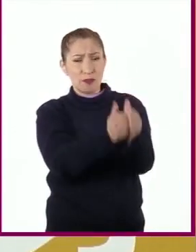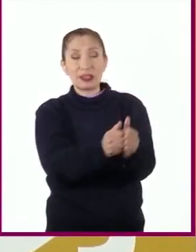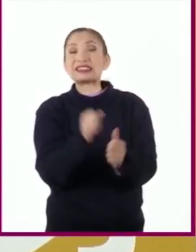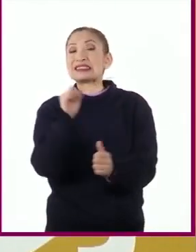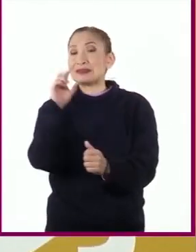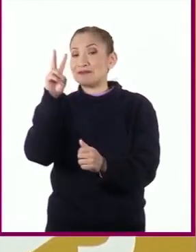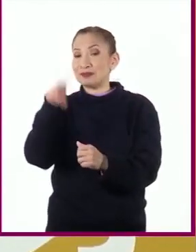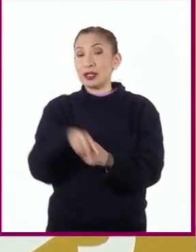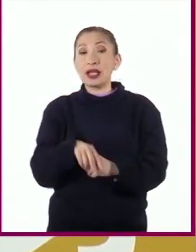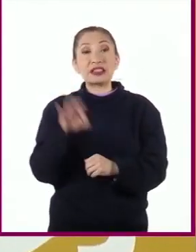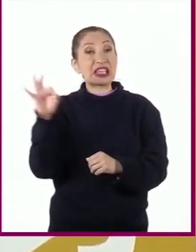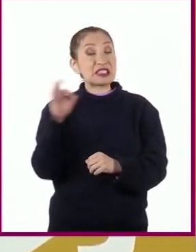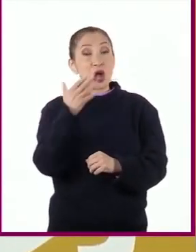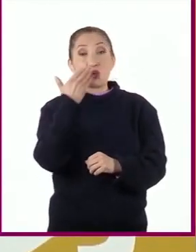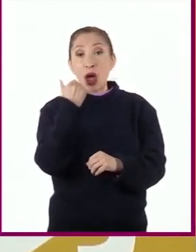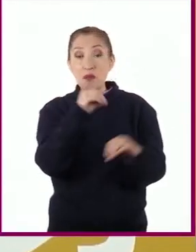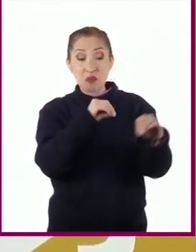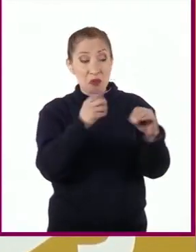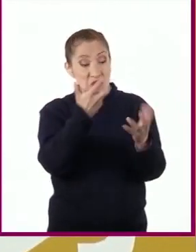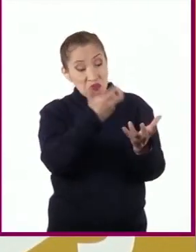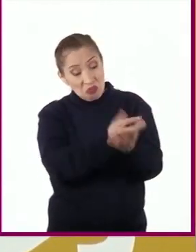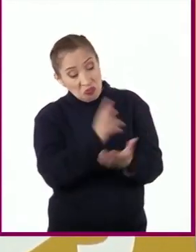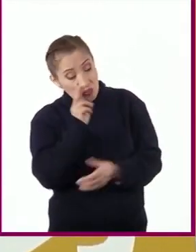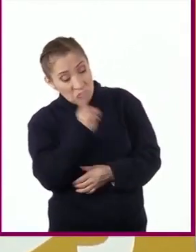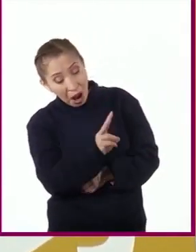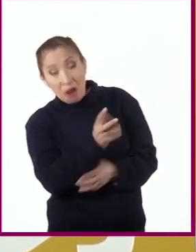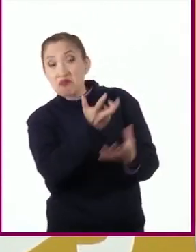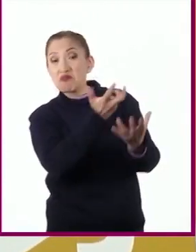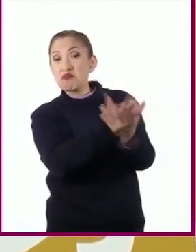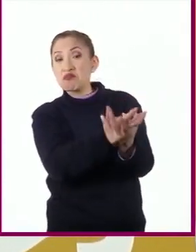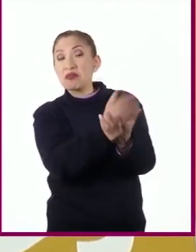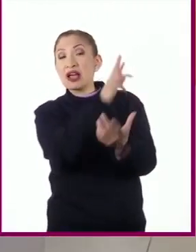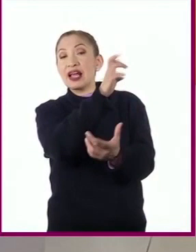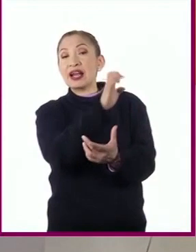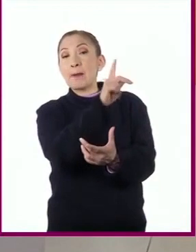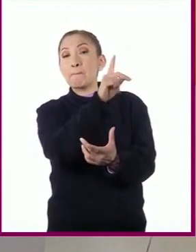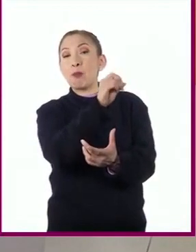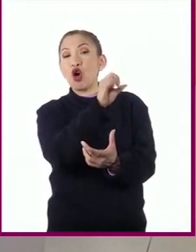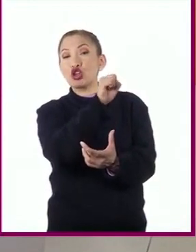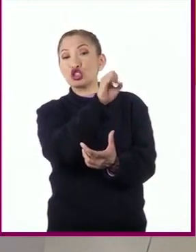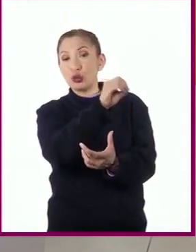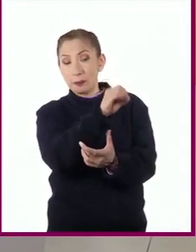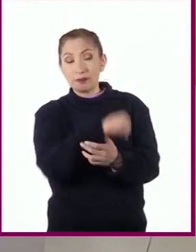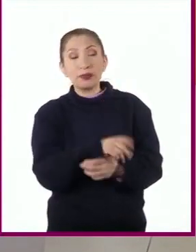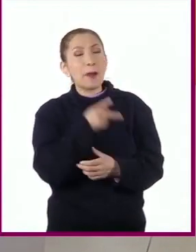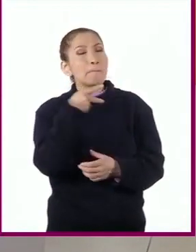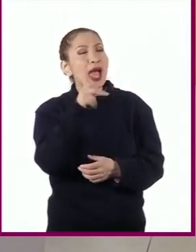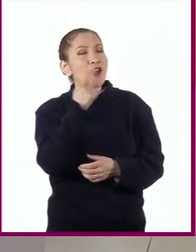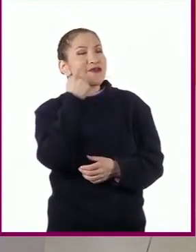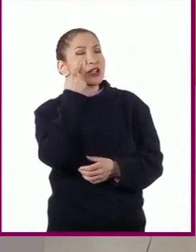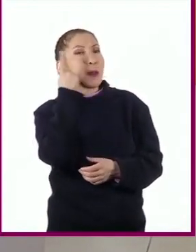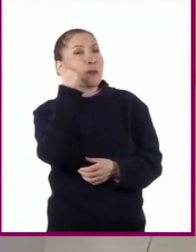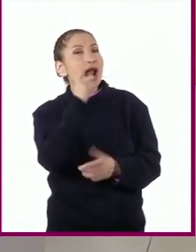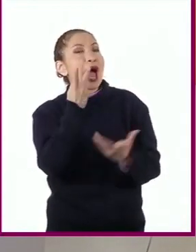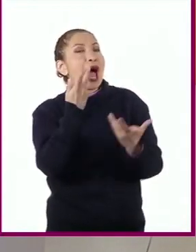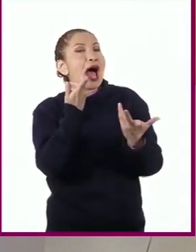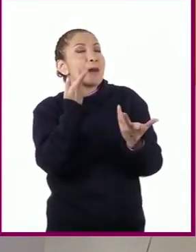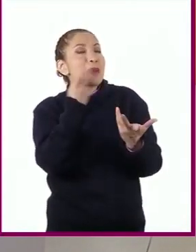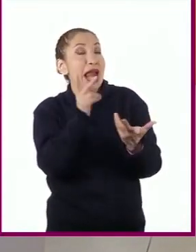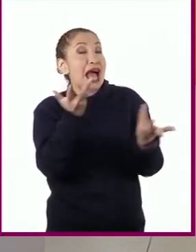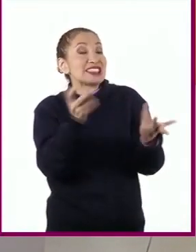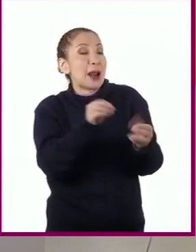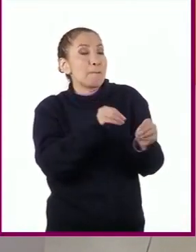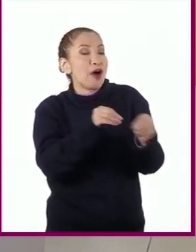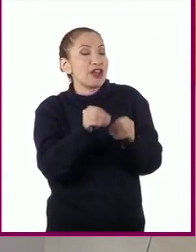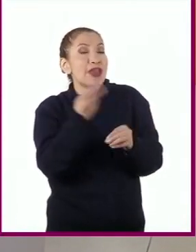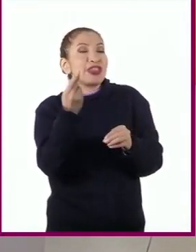es. Si no se mueve un objeto, se encuentra en estado de reposo. Pero para provocar un movimiento